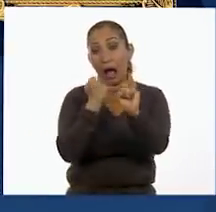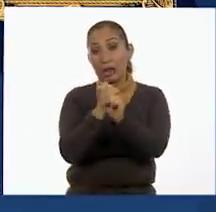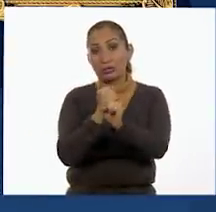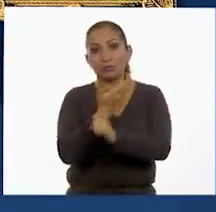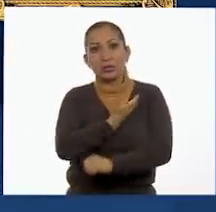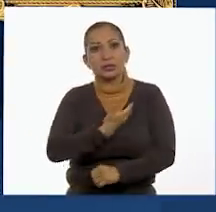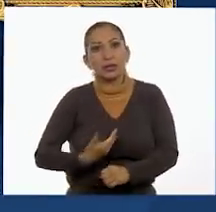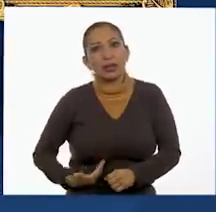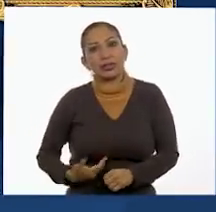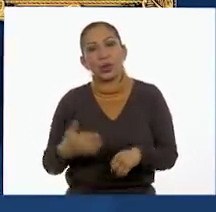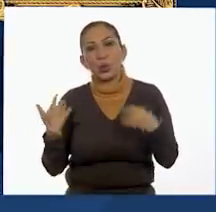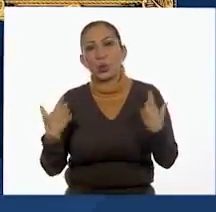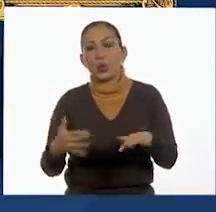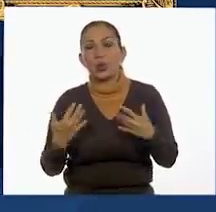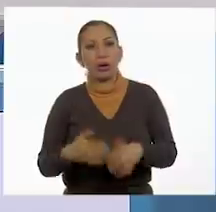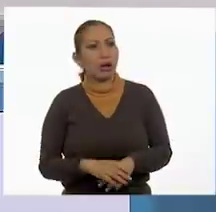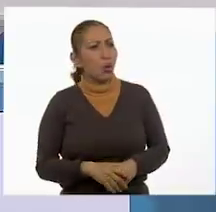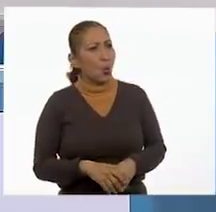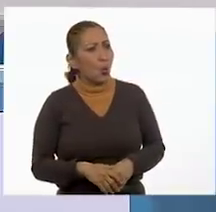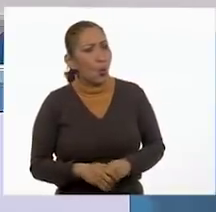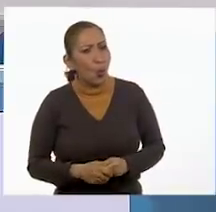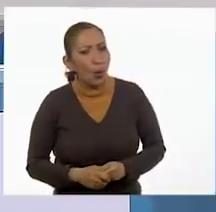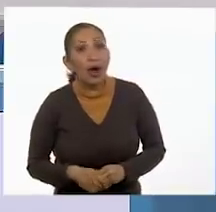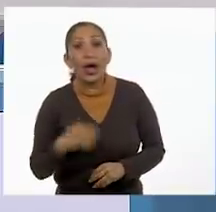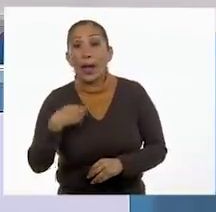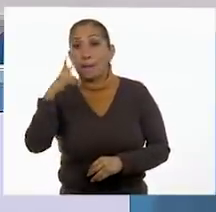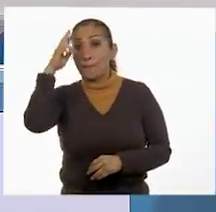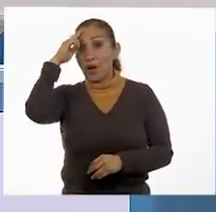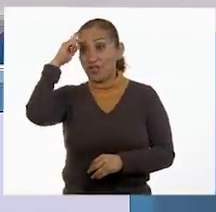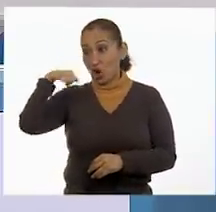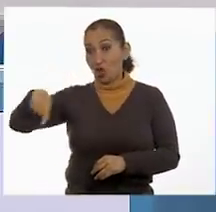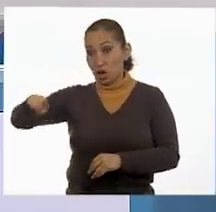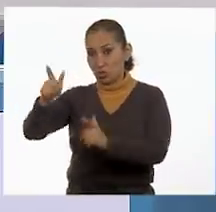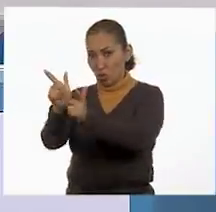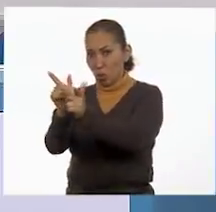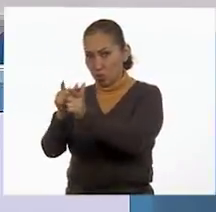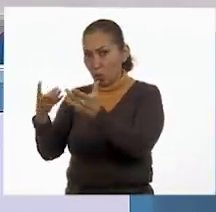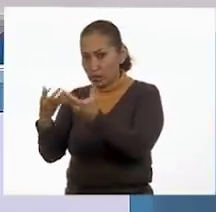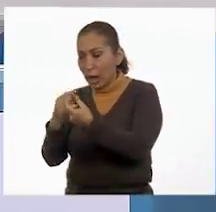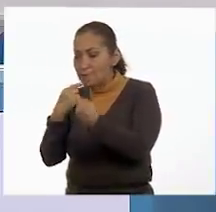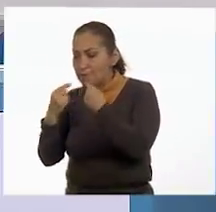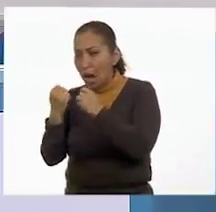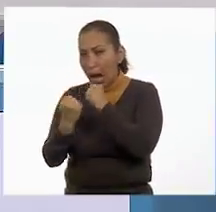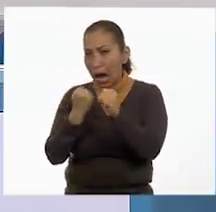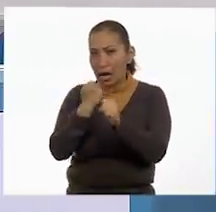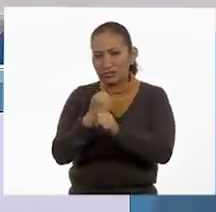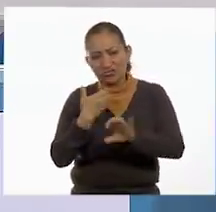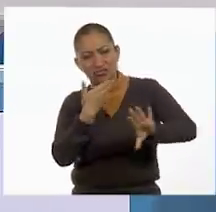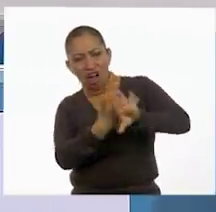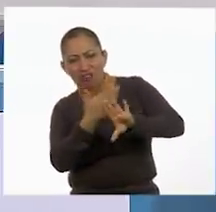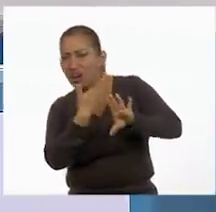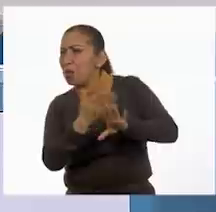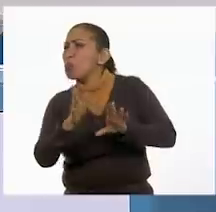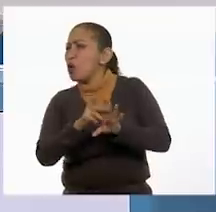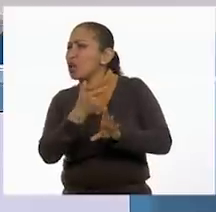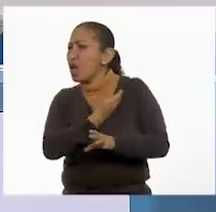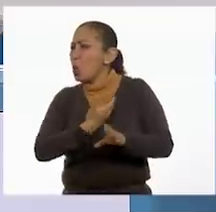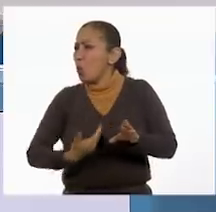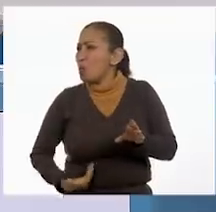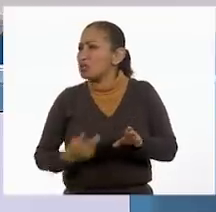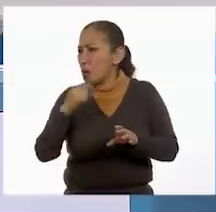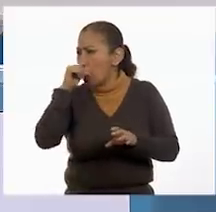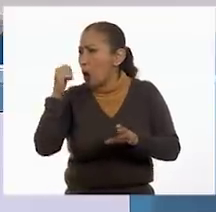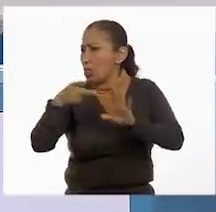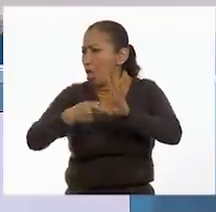silla presidencial. ¡Wow! Para Porfirio Díaz y sus aliados, que ya habían pasado años criticando las reelecciones de Juárez,